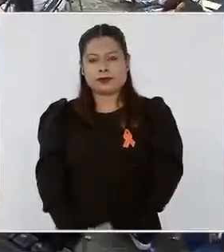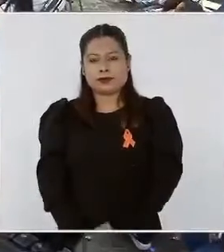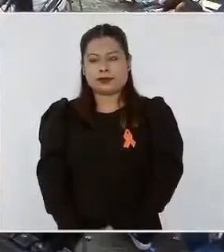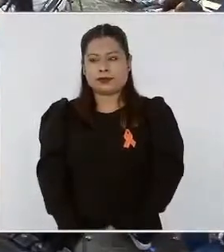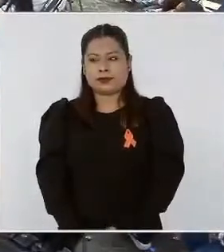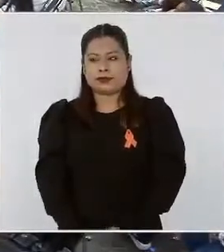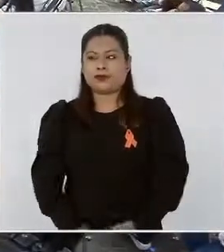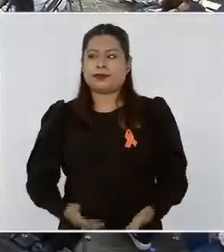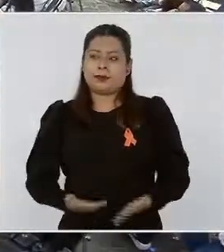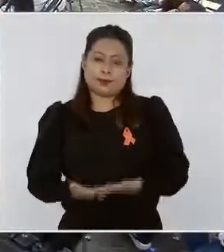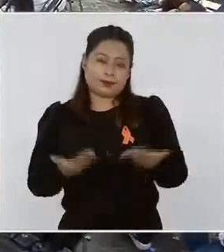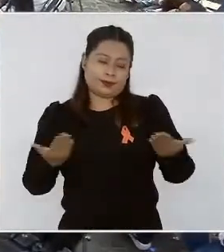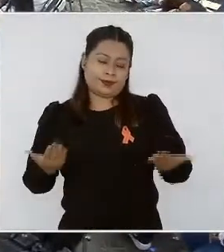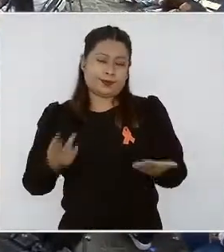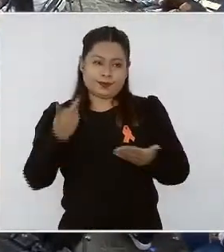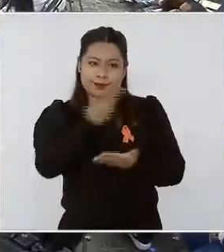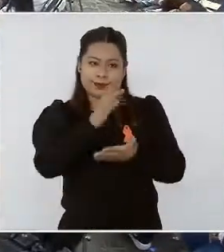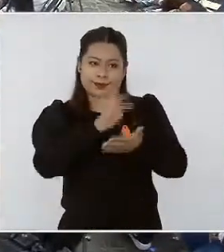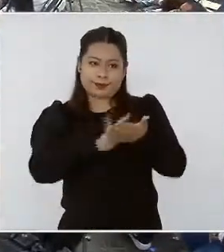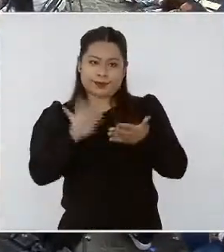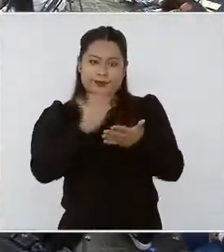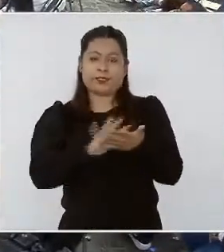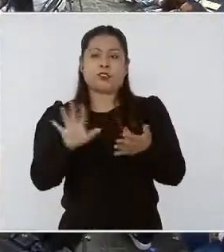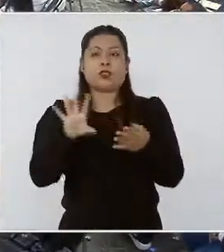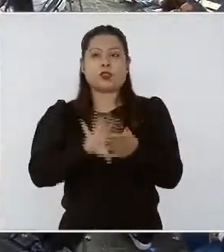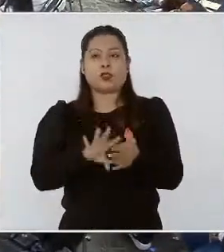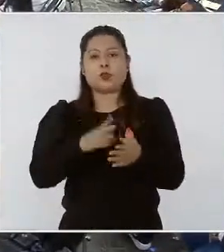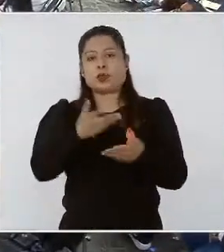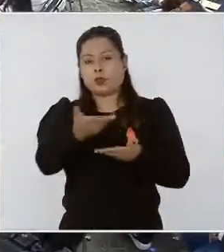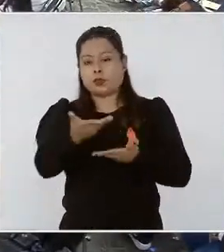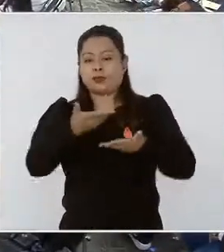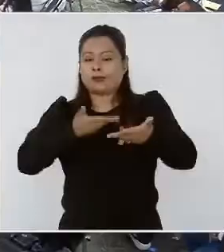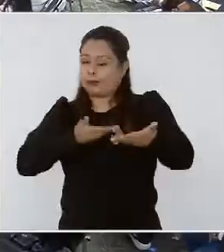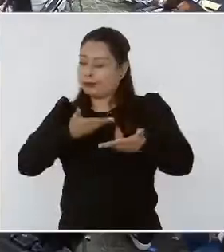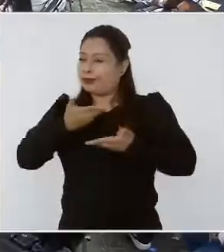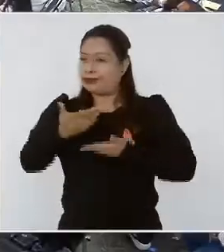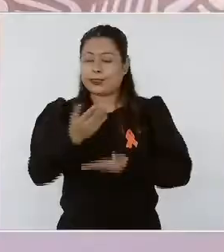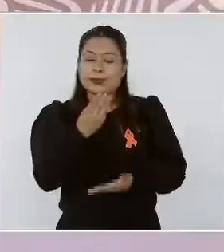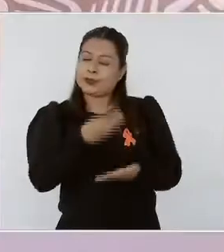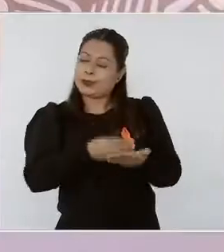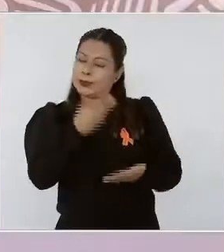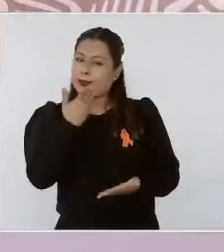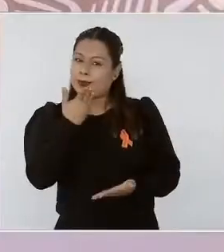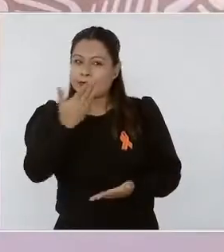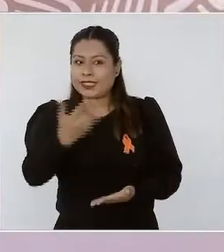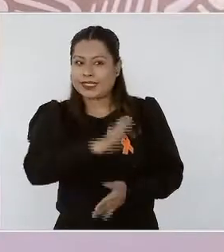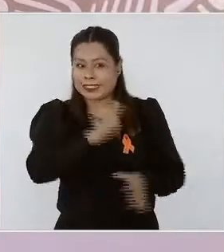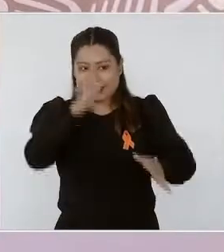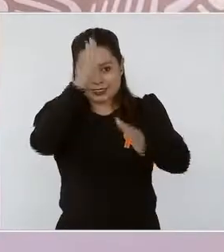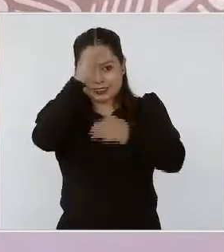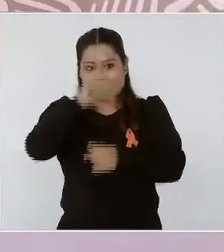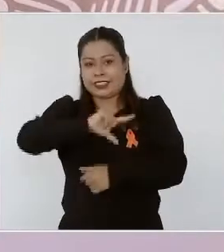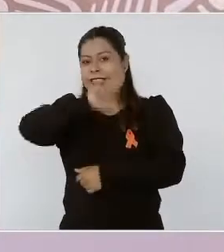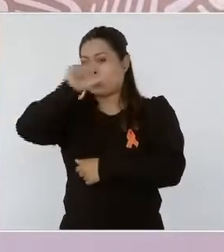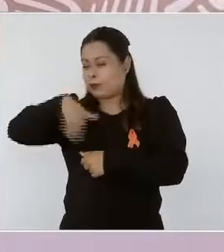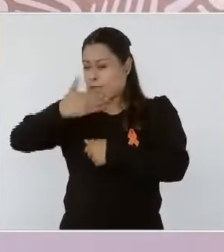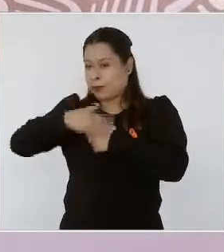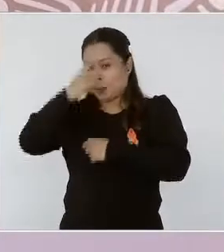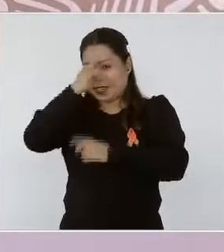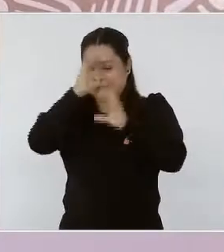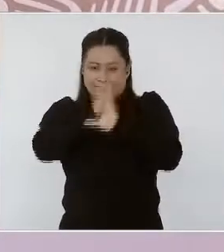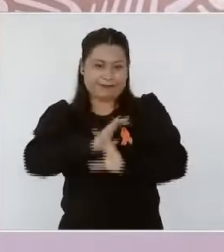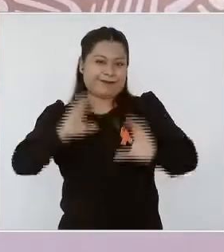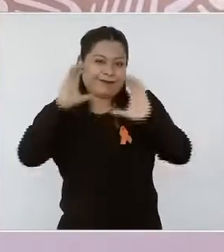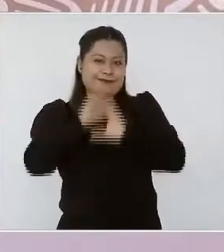Pues por lo pronto leyeron como muy buen dueto, muy bien. Ya se ponen de acuerdo después para que canten, ¿verdad?